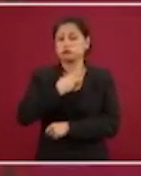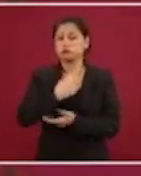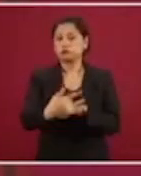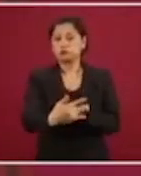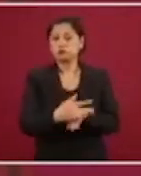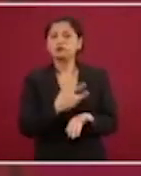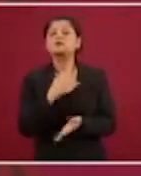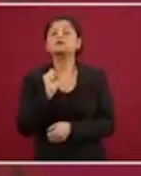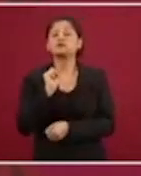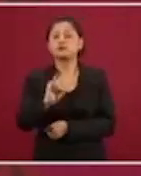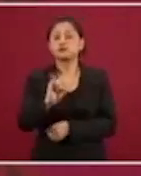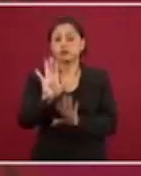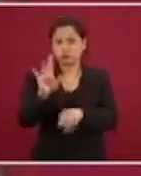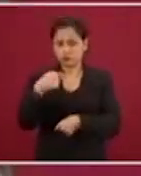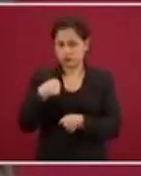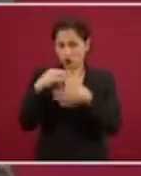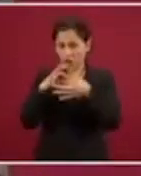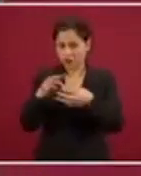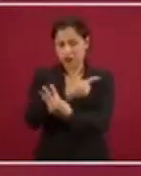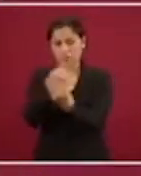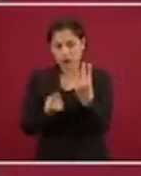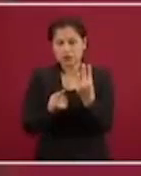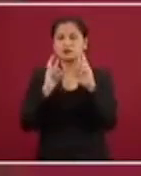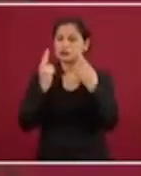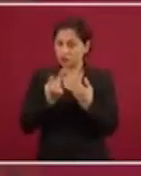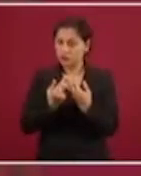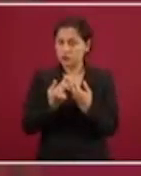Les hablo de tres que participaron: